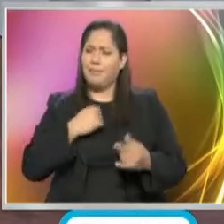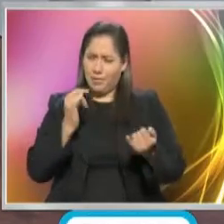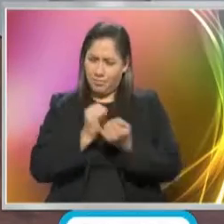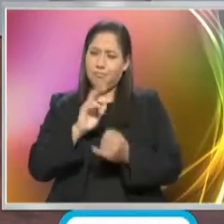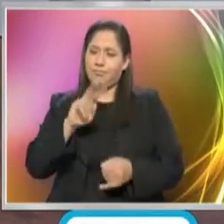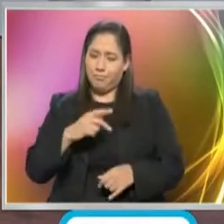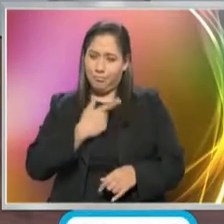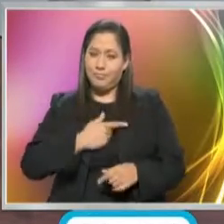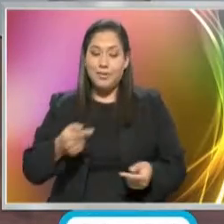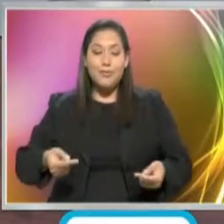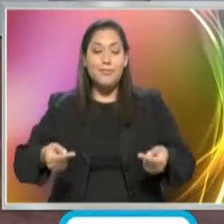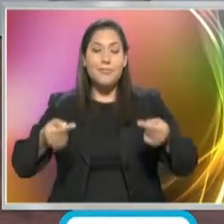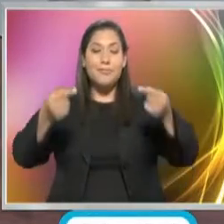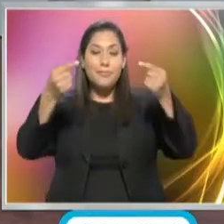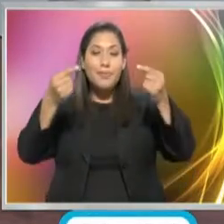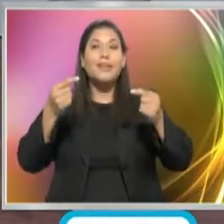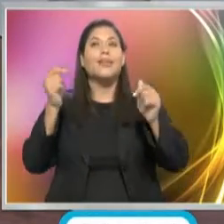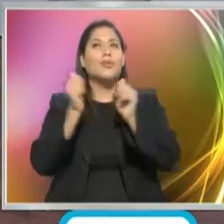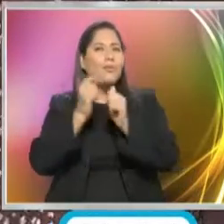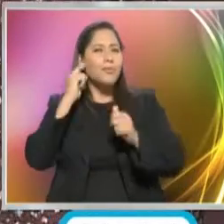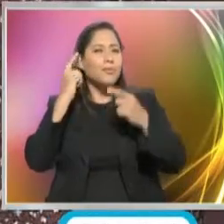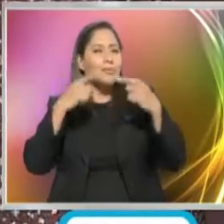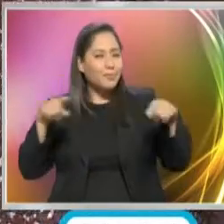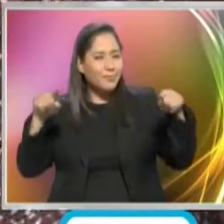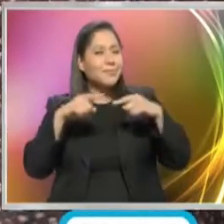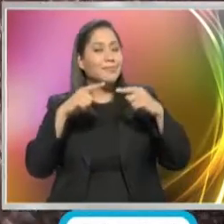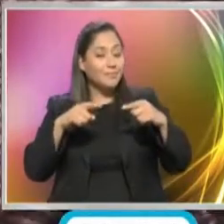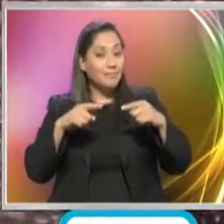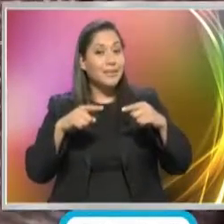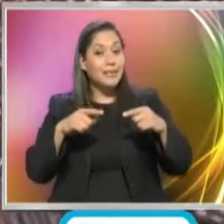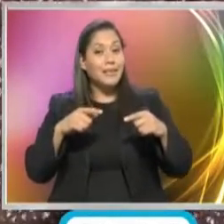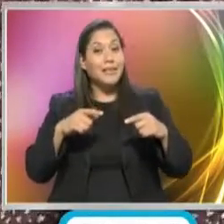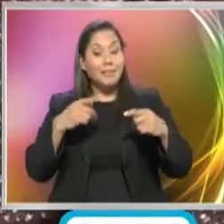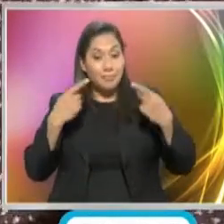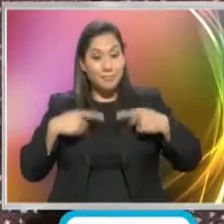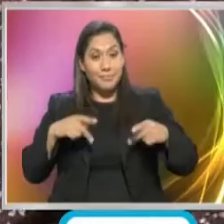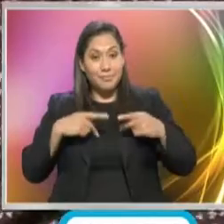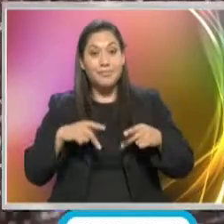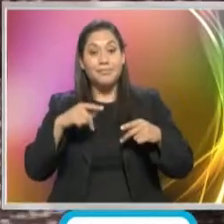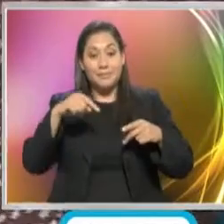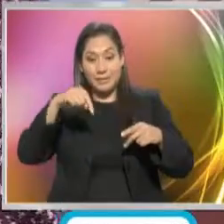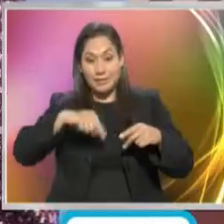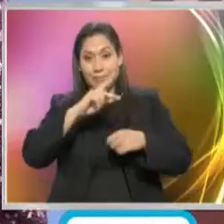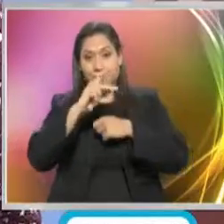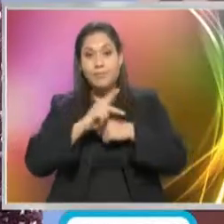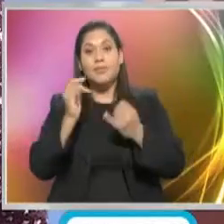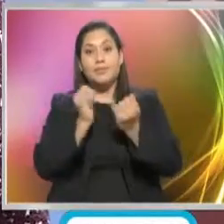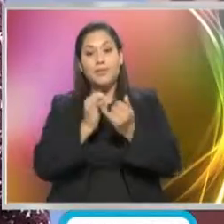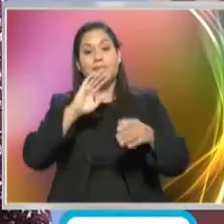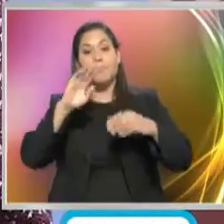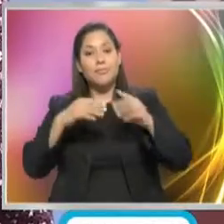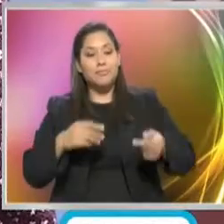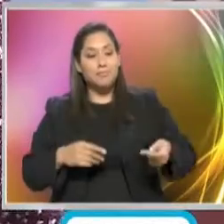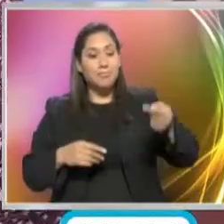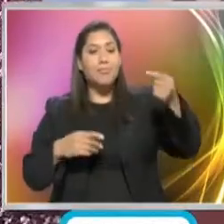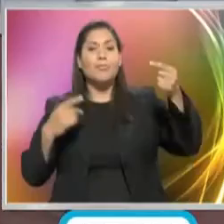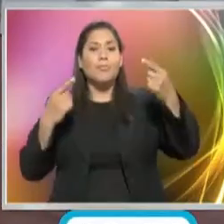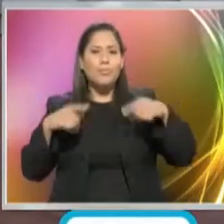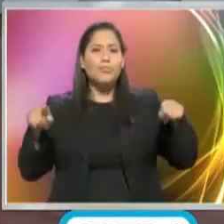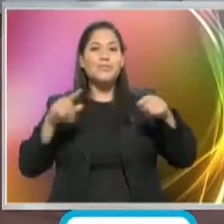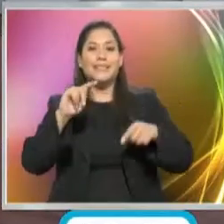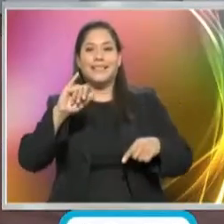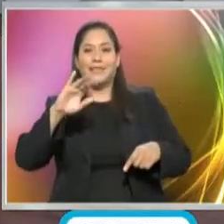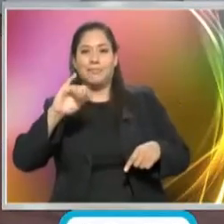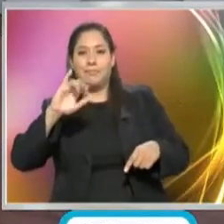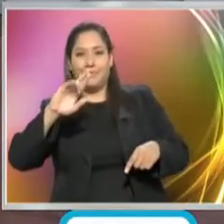la verdad. Crecimos. Una generación importante en nuestro país y también Sí. en el mundo creció con la música de Timbiriche, ¿no?